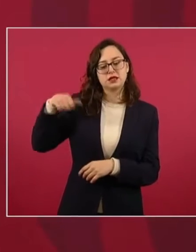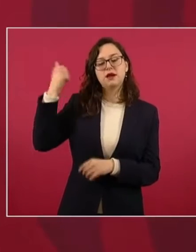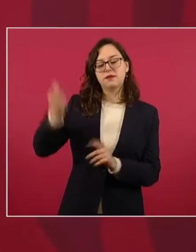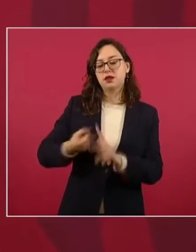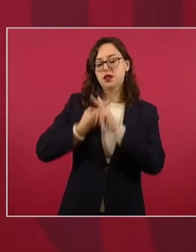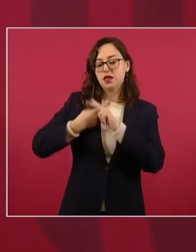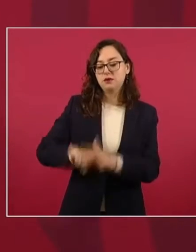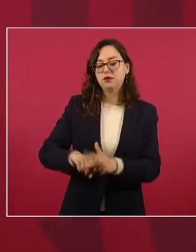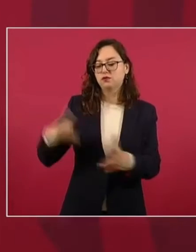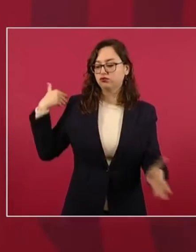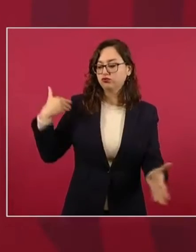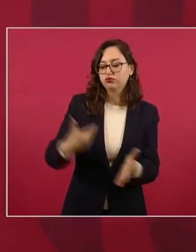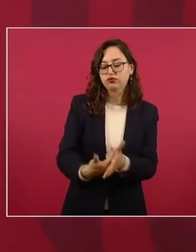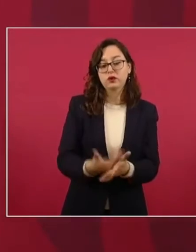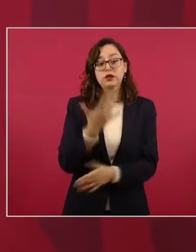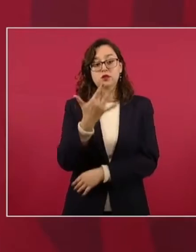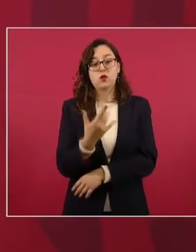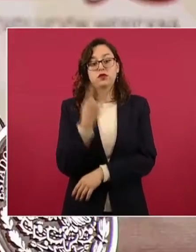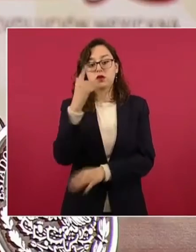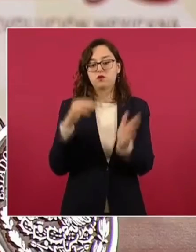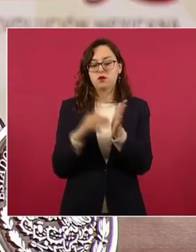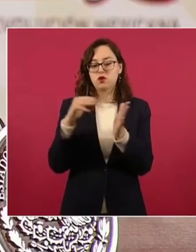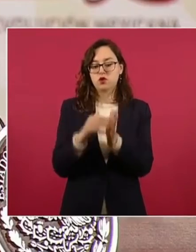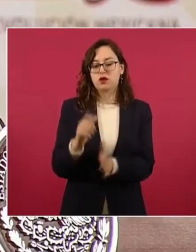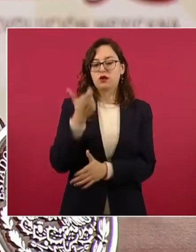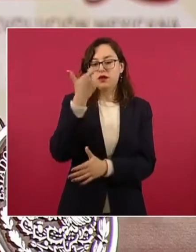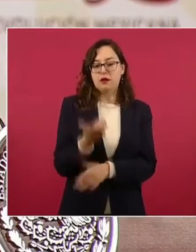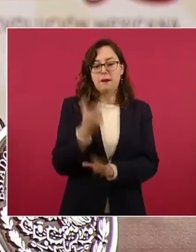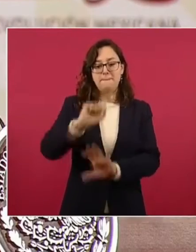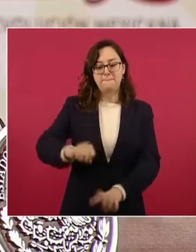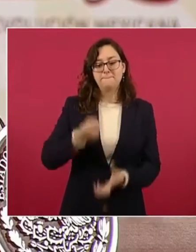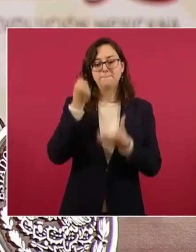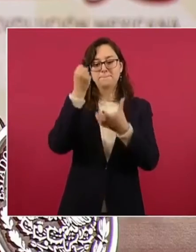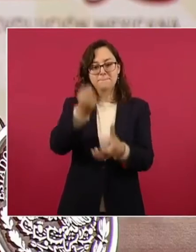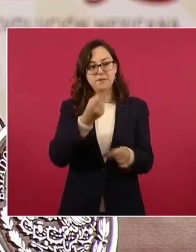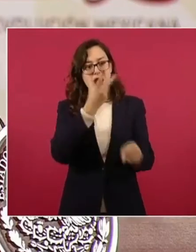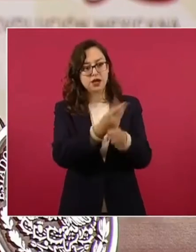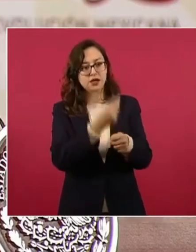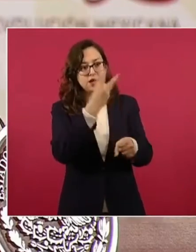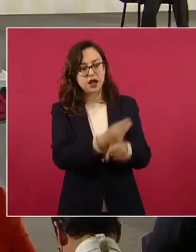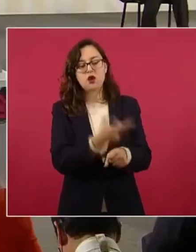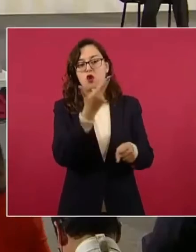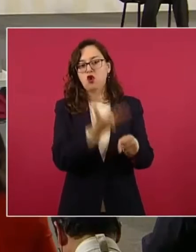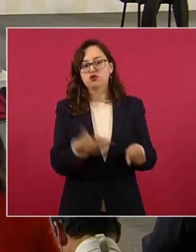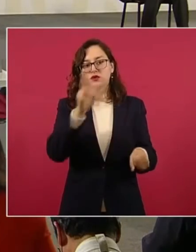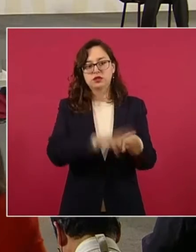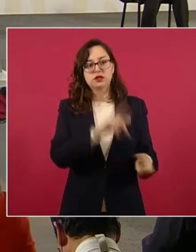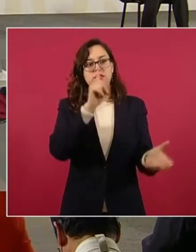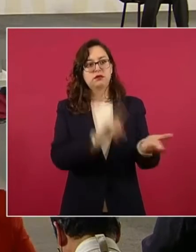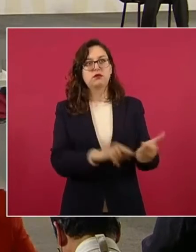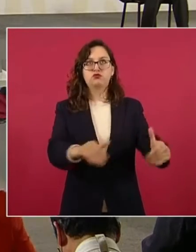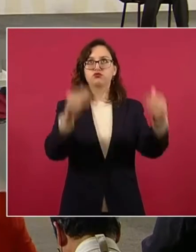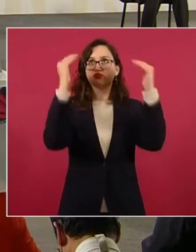51 millones de pesos para las obras indispensables de impermeabilización, bardas y demás. Ya tenemos